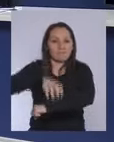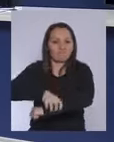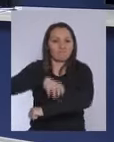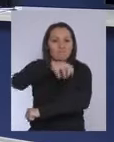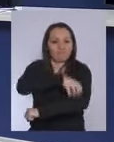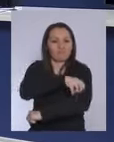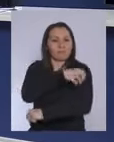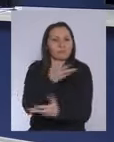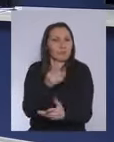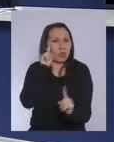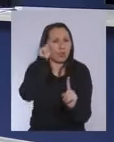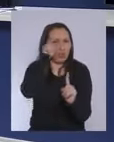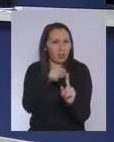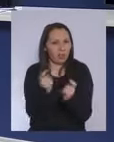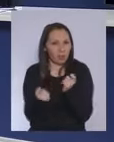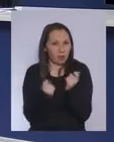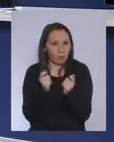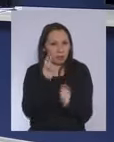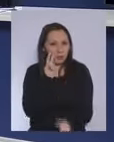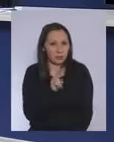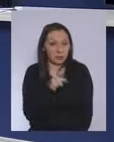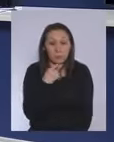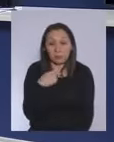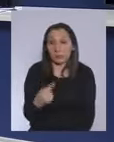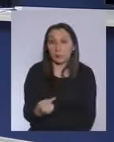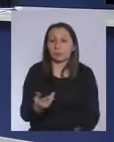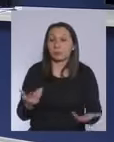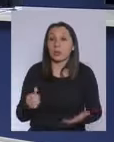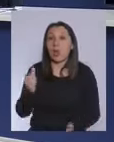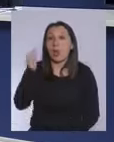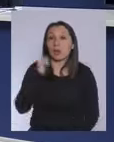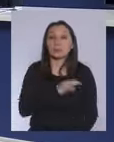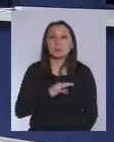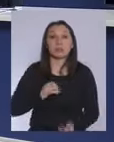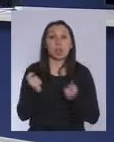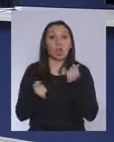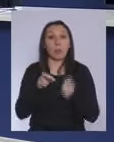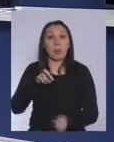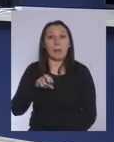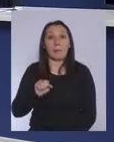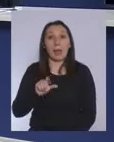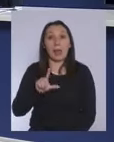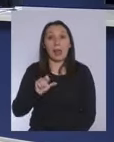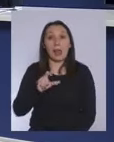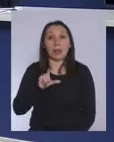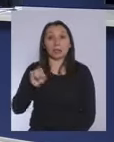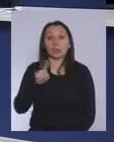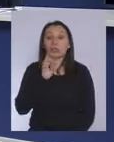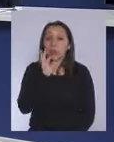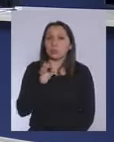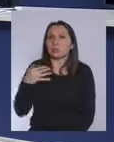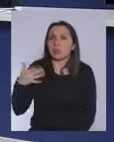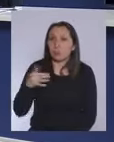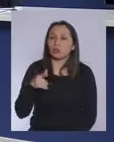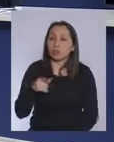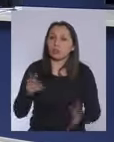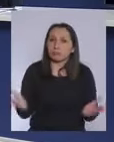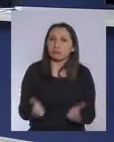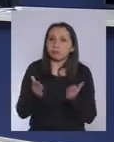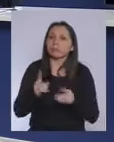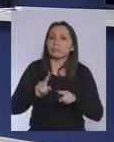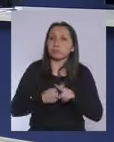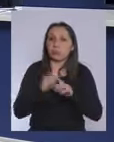tiene este un objetivo económico se lo pregunto porque ayer el ministro de economía lucas palacios afirmaba que esto es importante para ir activando